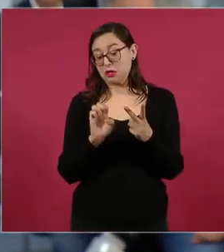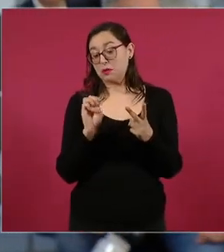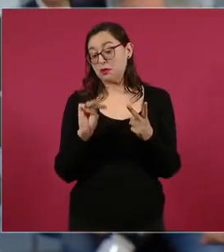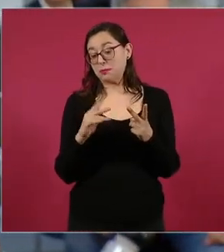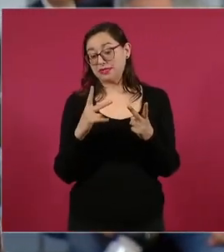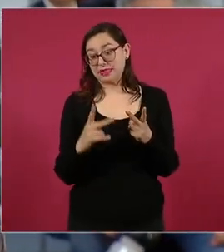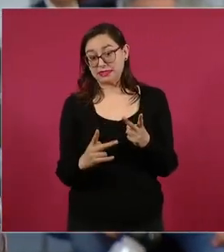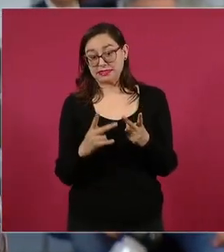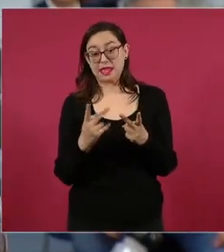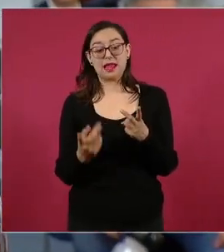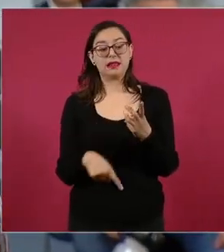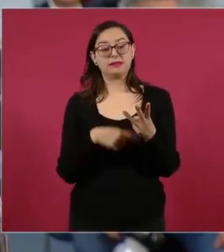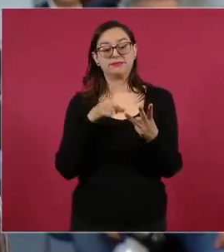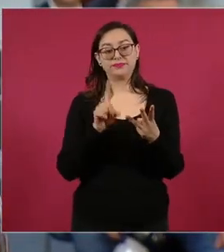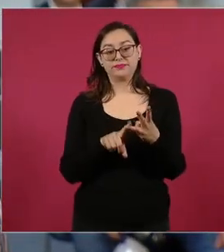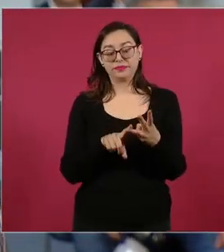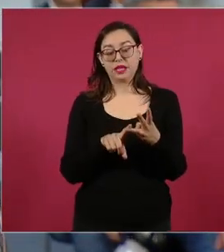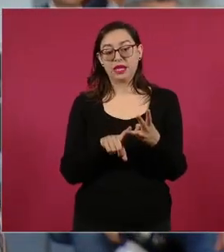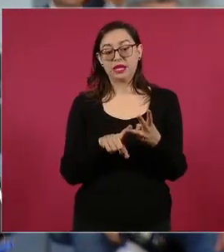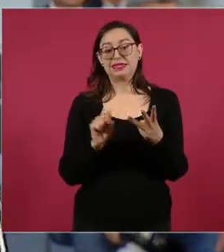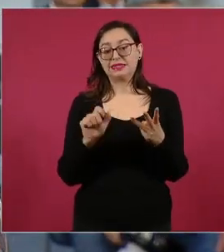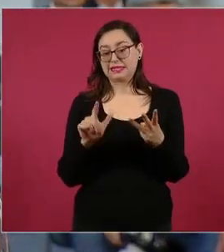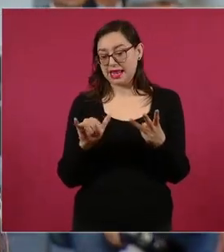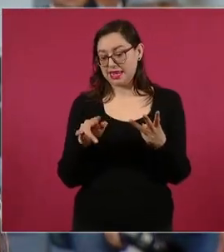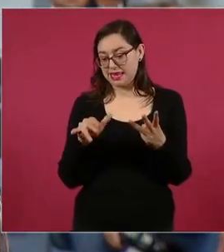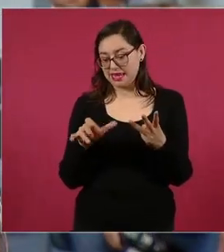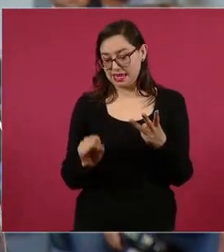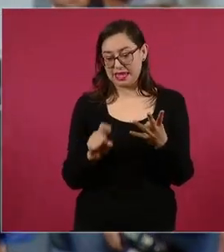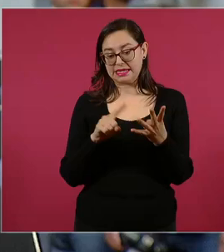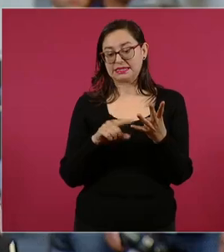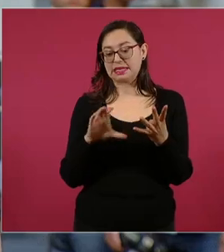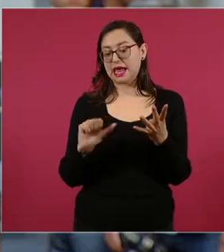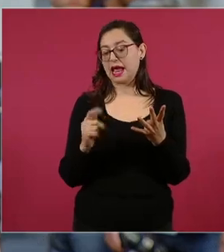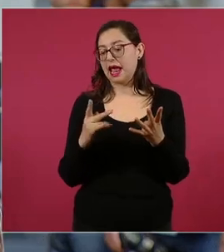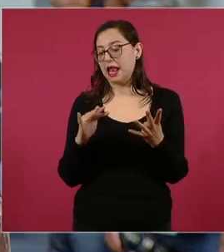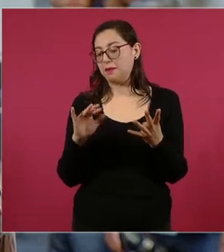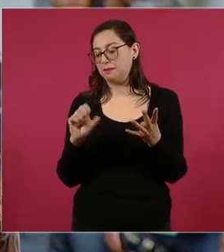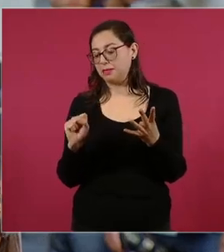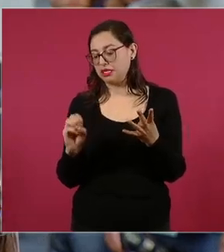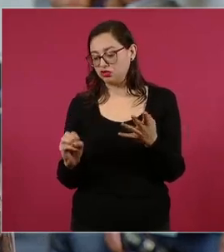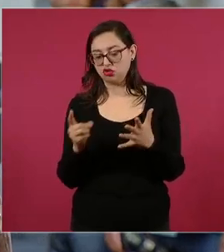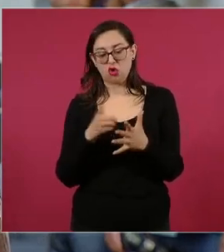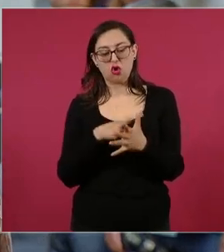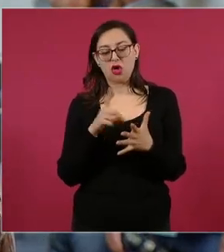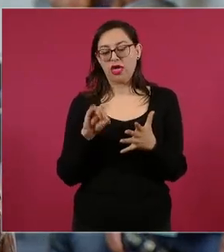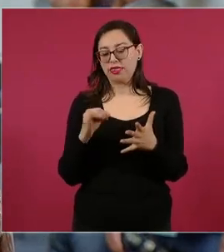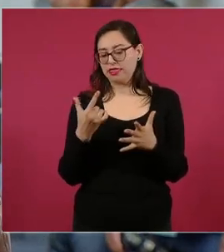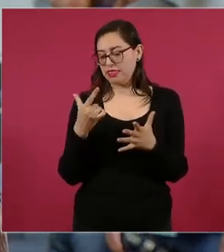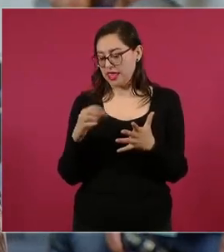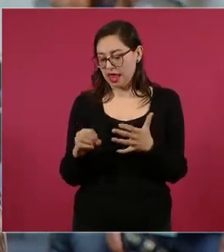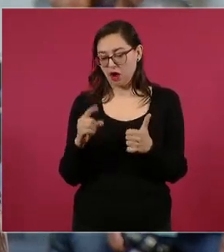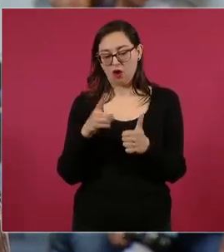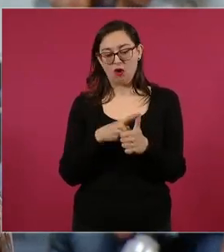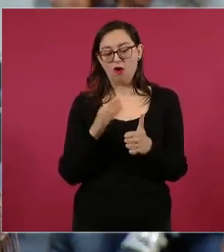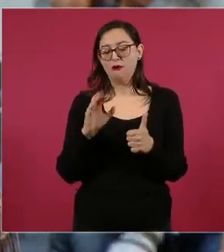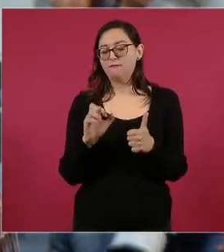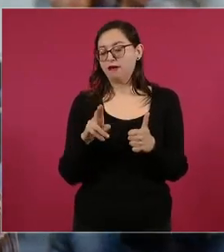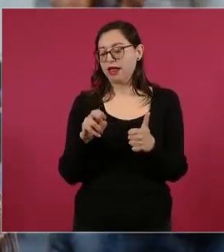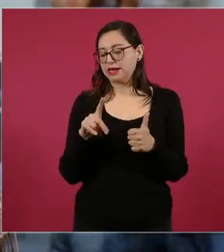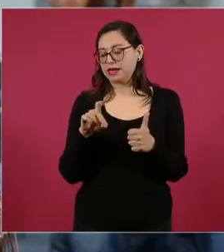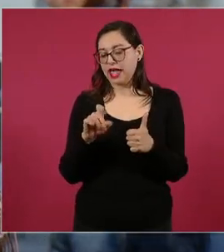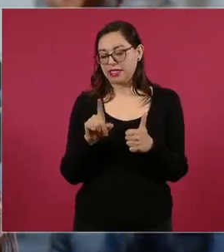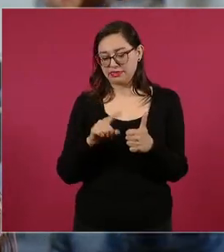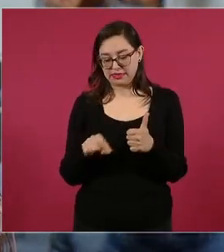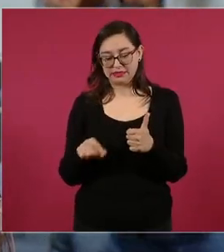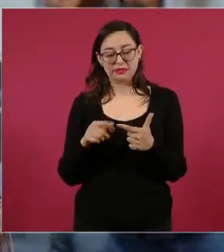Presidencial, de la presencia de Salinas, de Carpizo, de Diego Valadez y desde luego de Fernando Gutiérrez